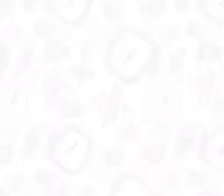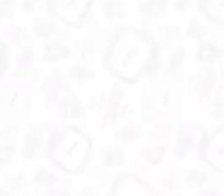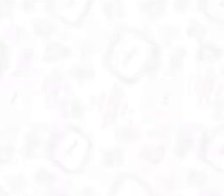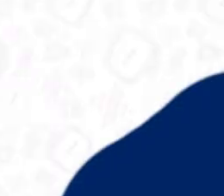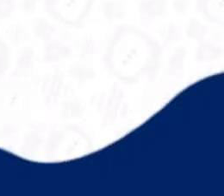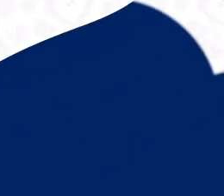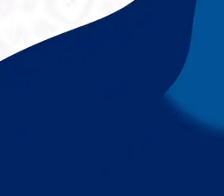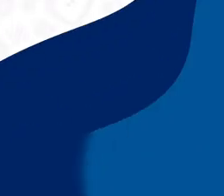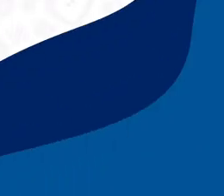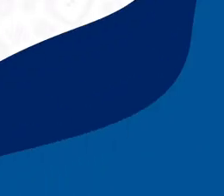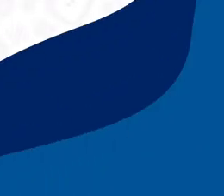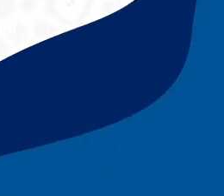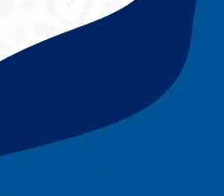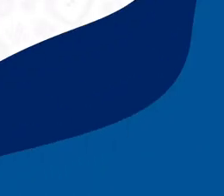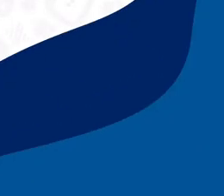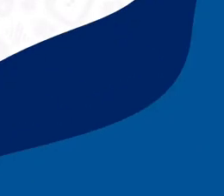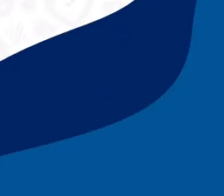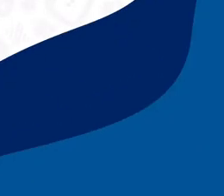productos.